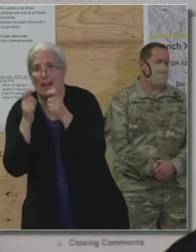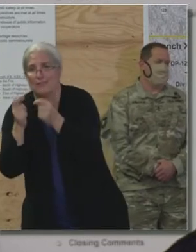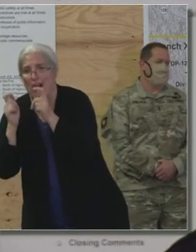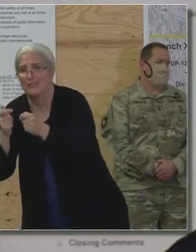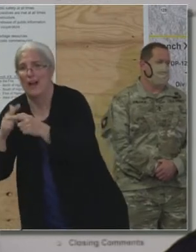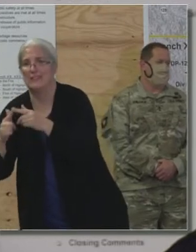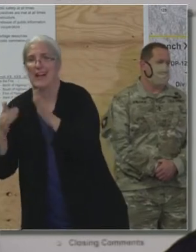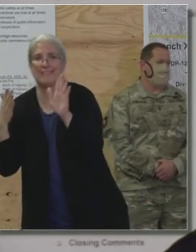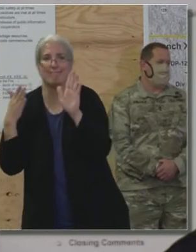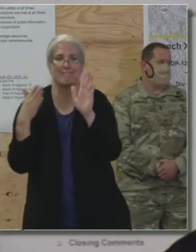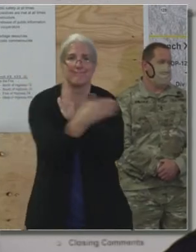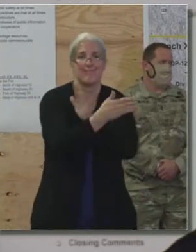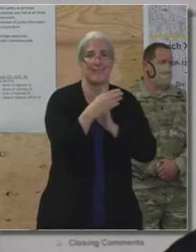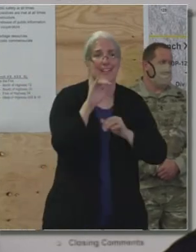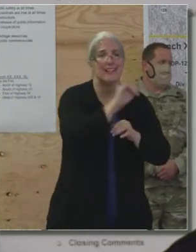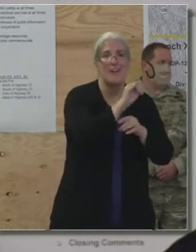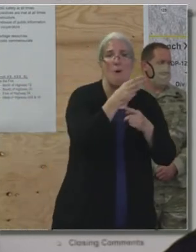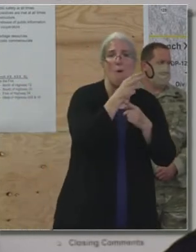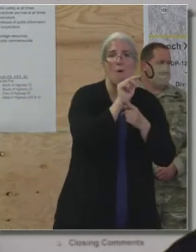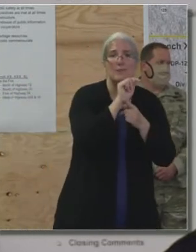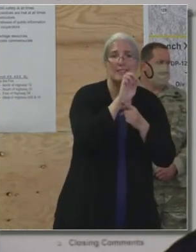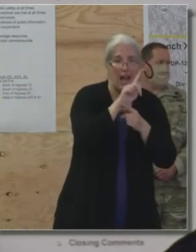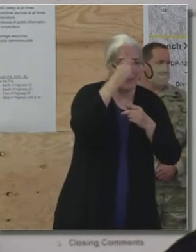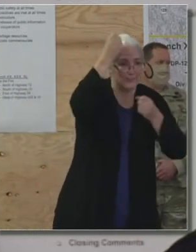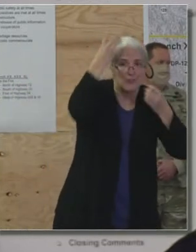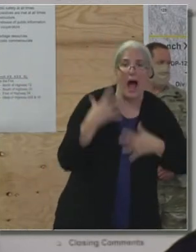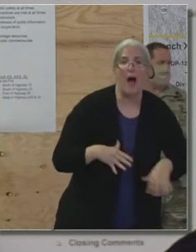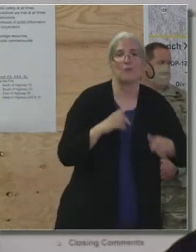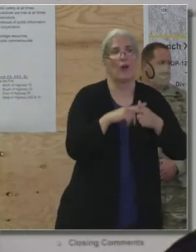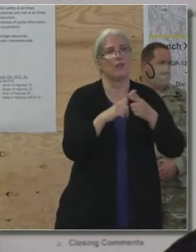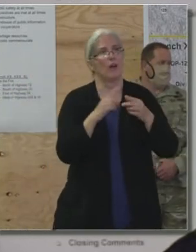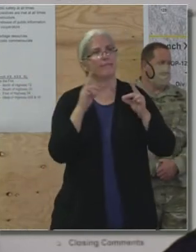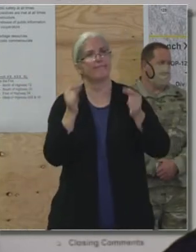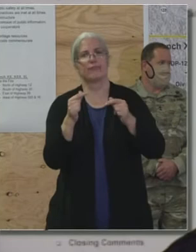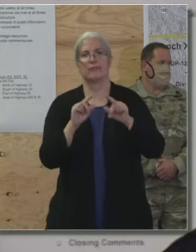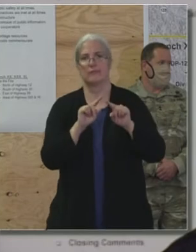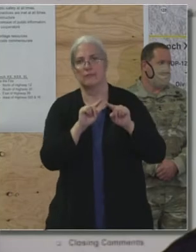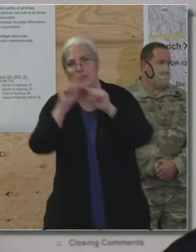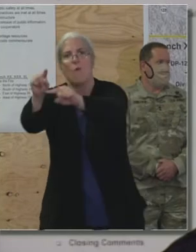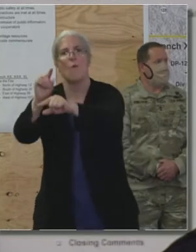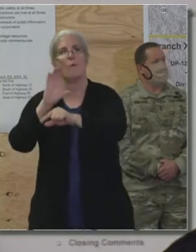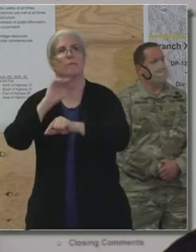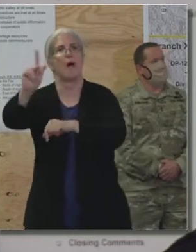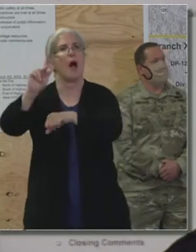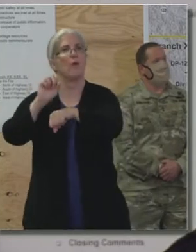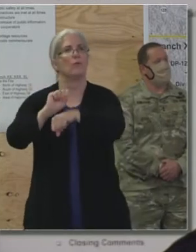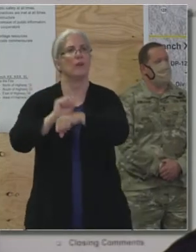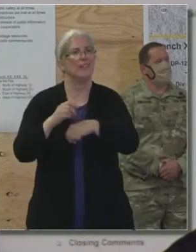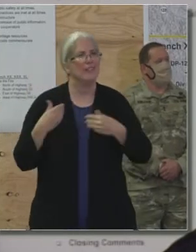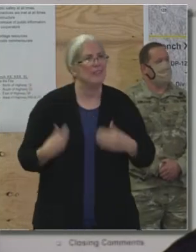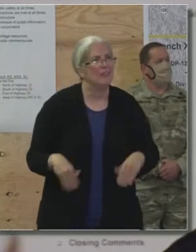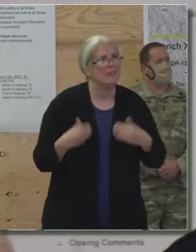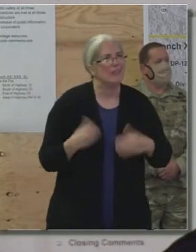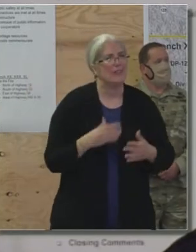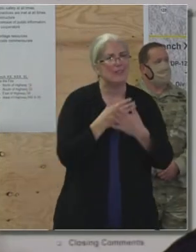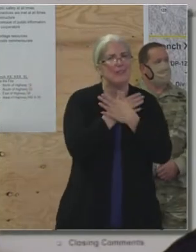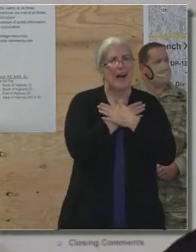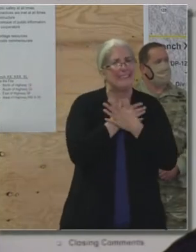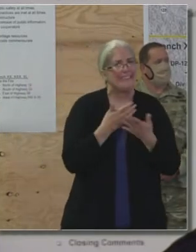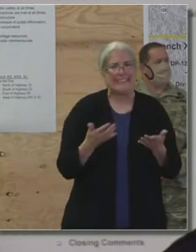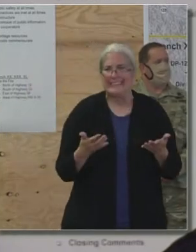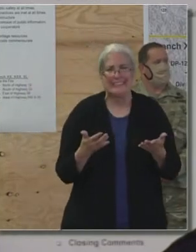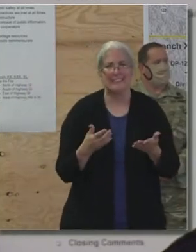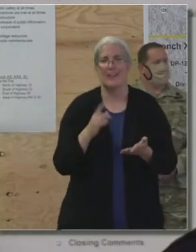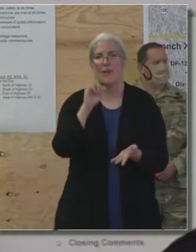vamos a ir al hotel aquí cerca para una ducha rápida y tenemos que otra vez ponernos a la línea de